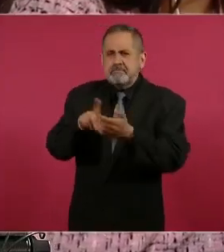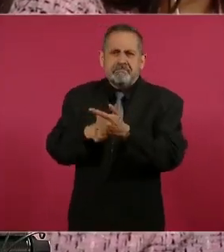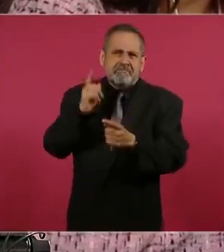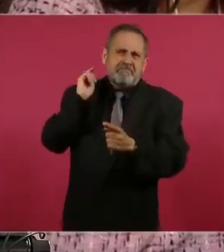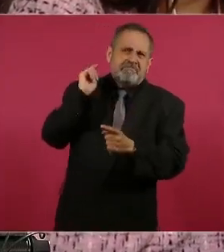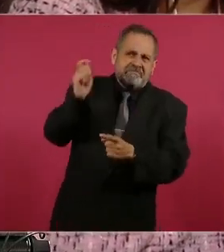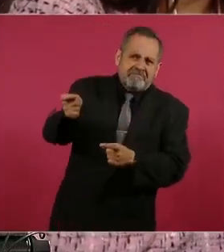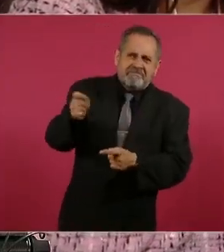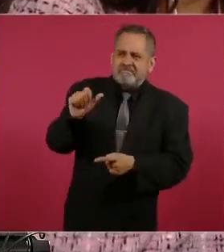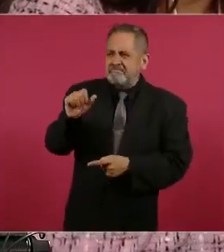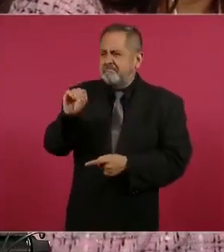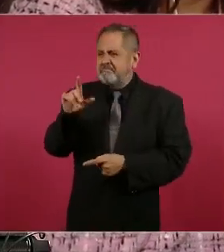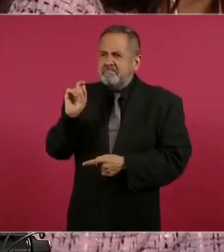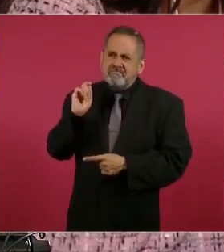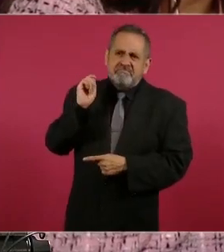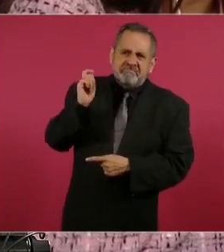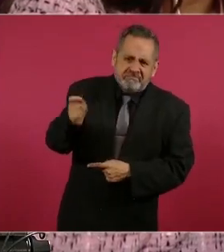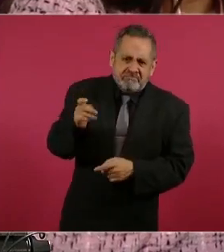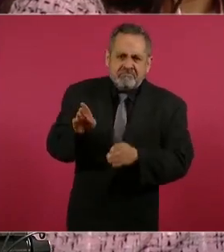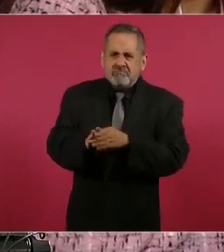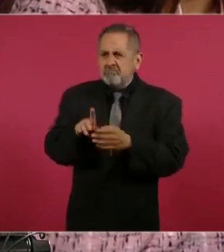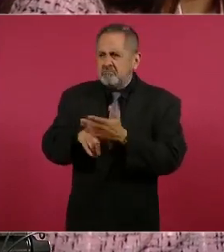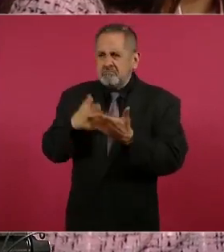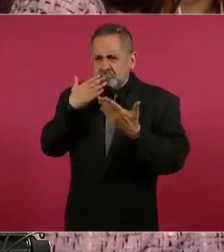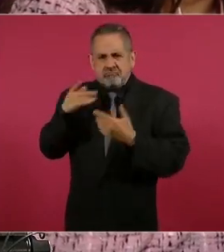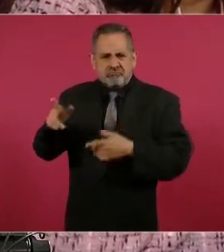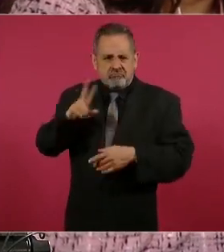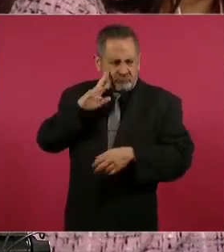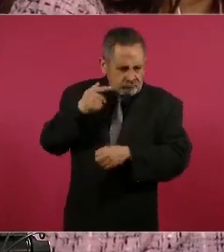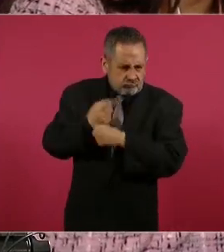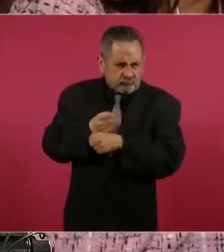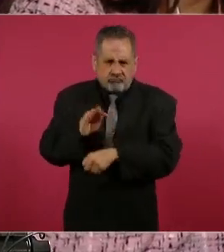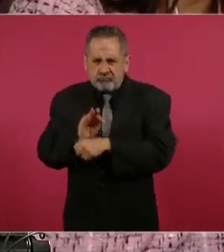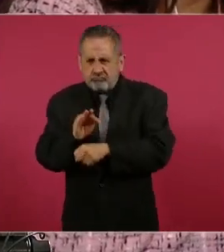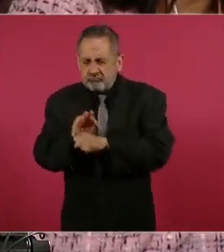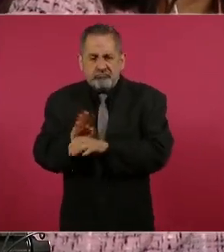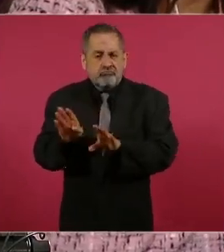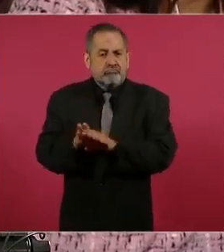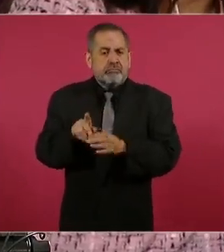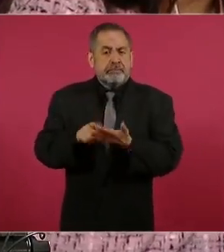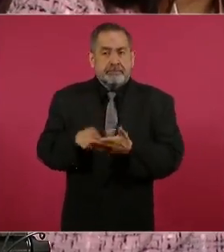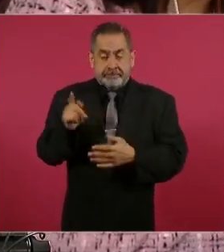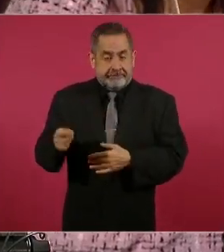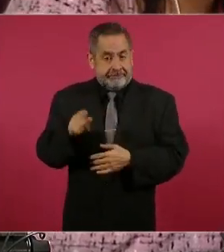al respecto, por qué había esta buena voluntad política. Cuando usted el lunes hablaba sobre